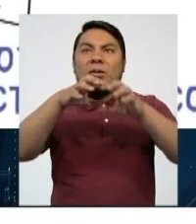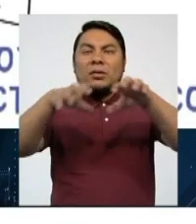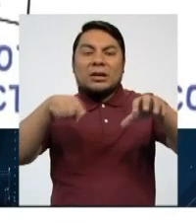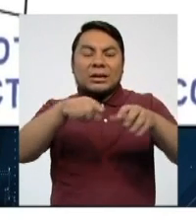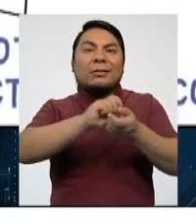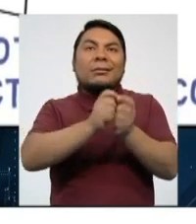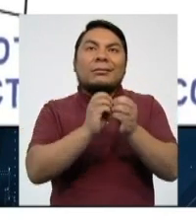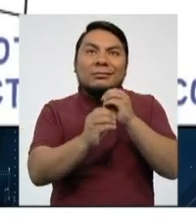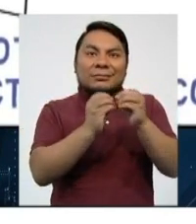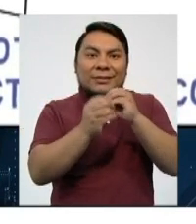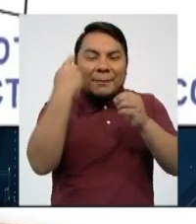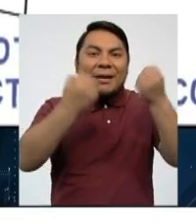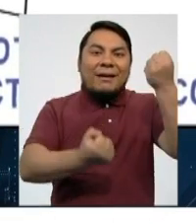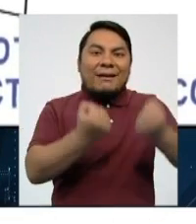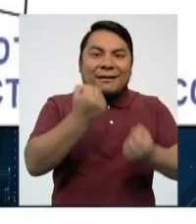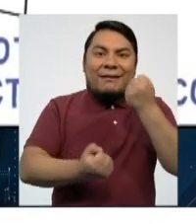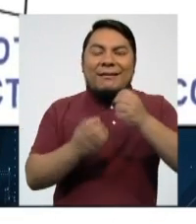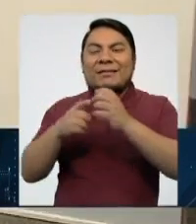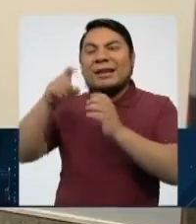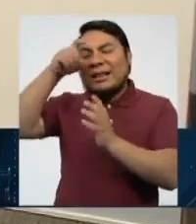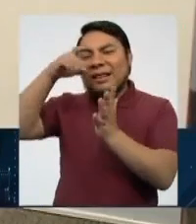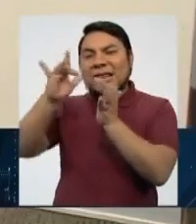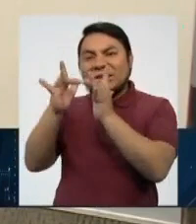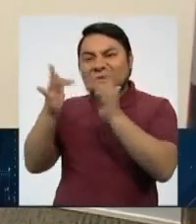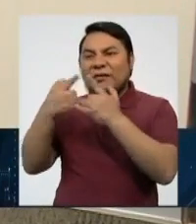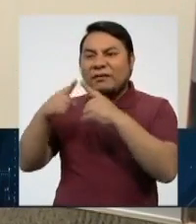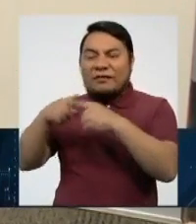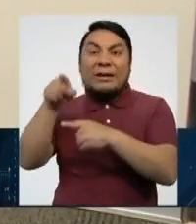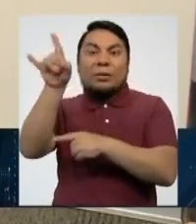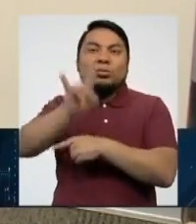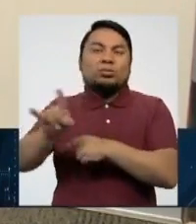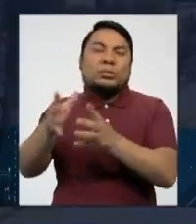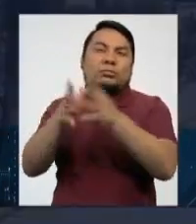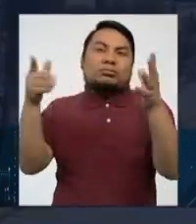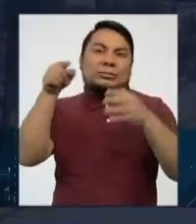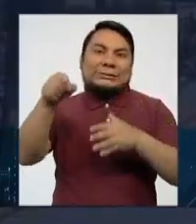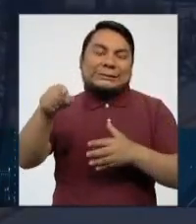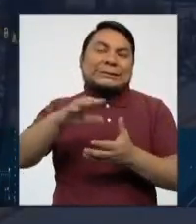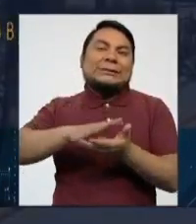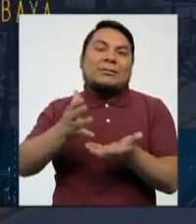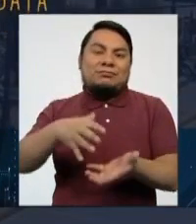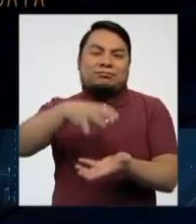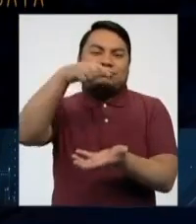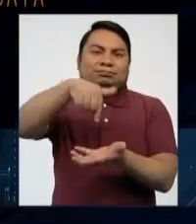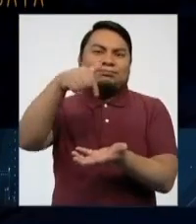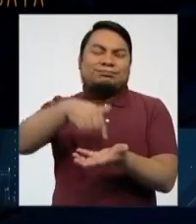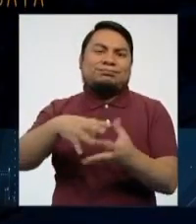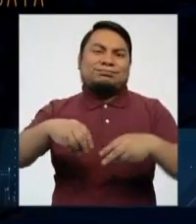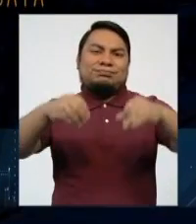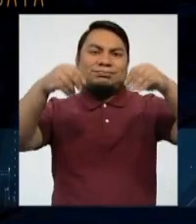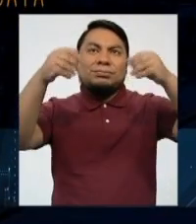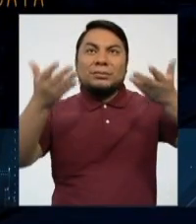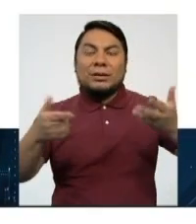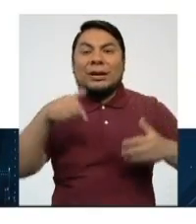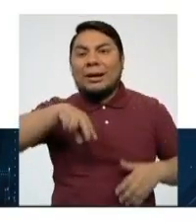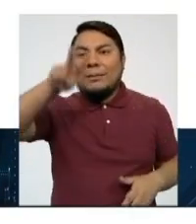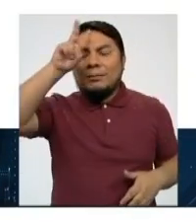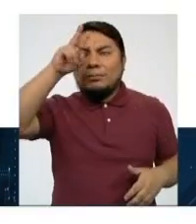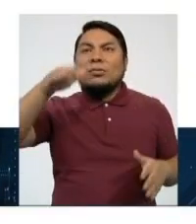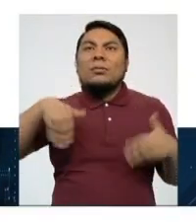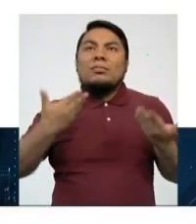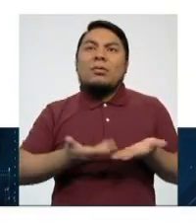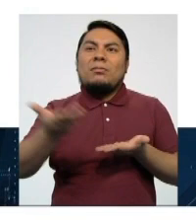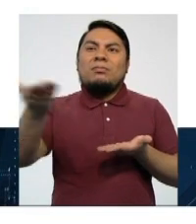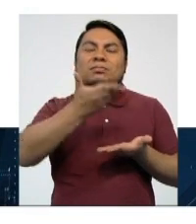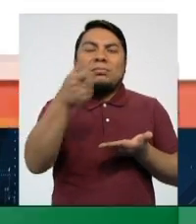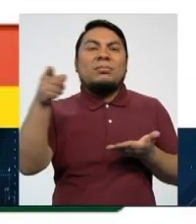baterías, equipos electrónicos y vehículos eléctricos. Para el ingeniero Joel Díaz Lazo, con la explotación de este yacimiento, el Perú dejaría relegado